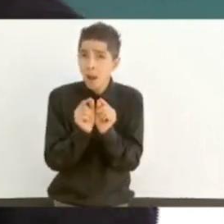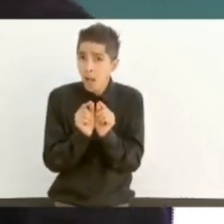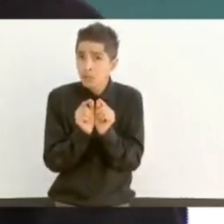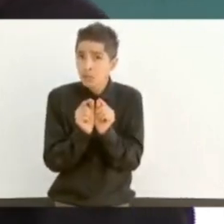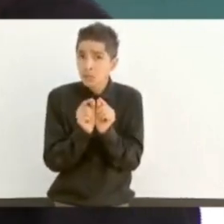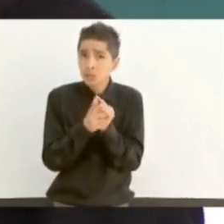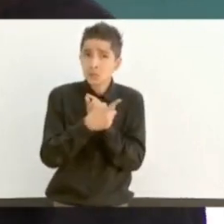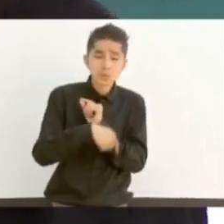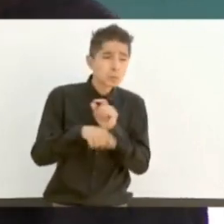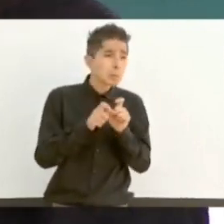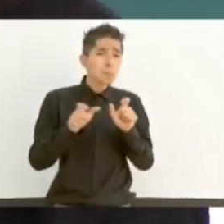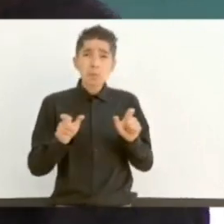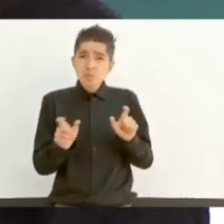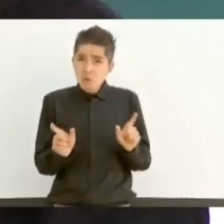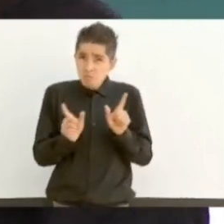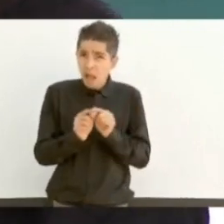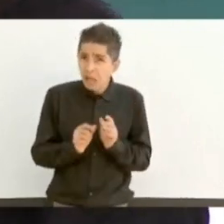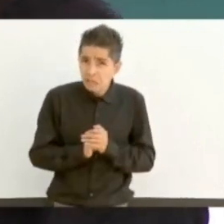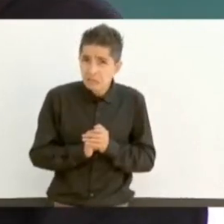solo con eso,